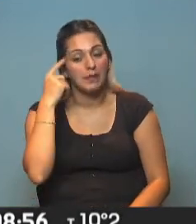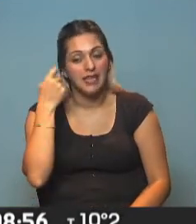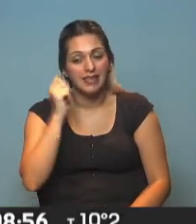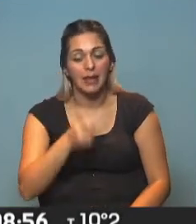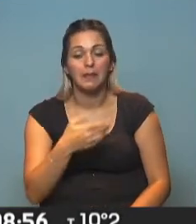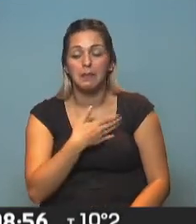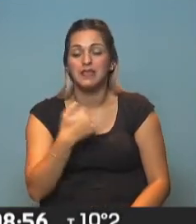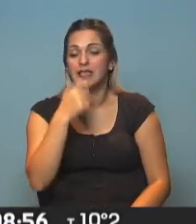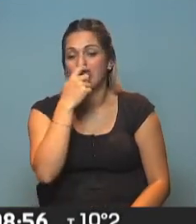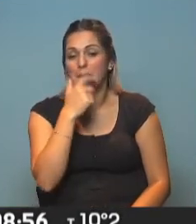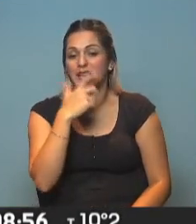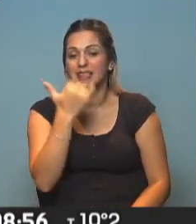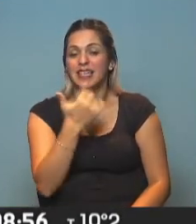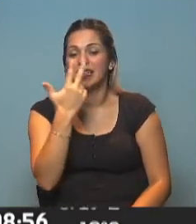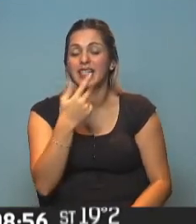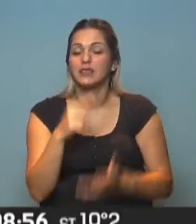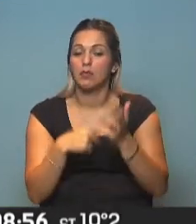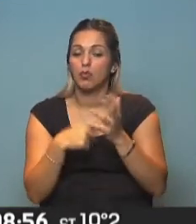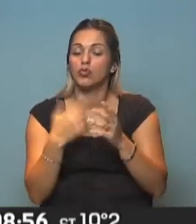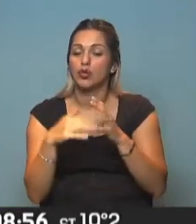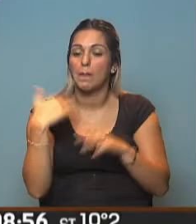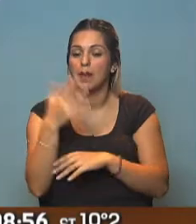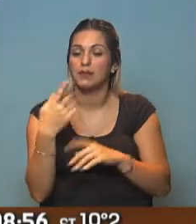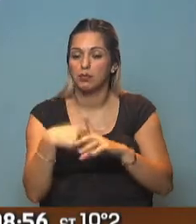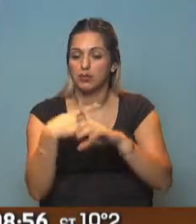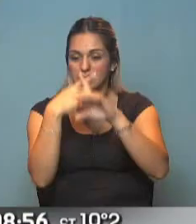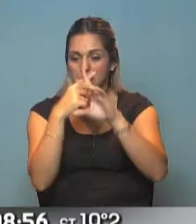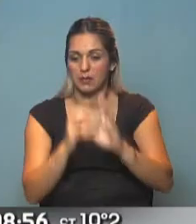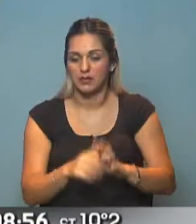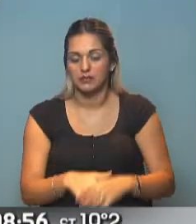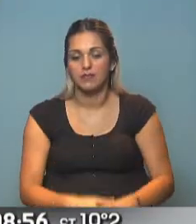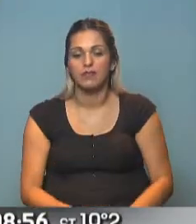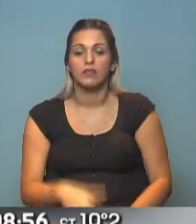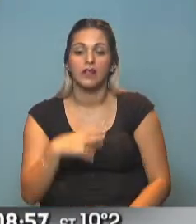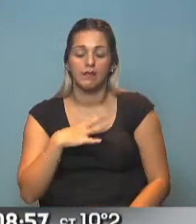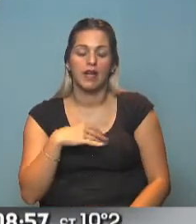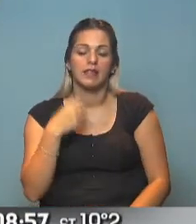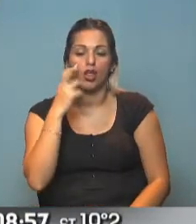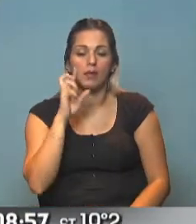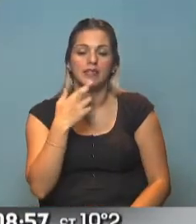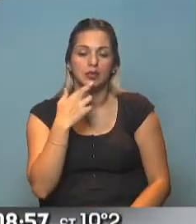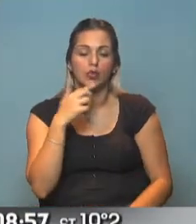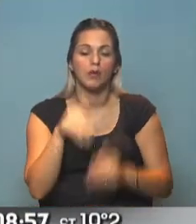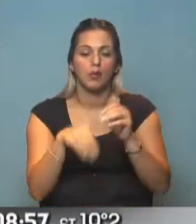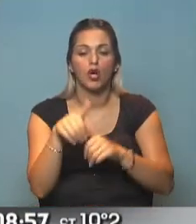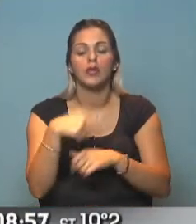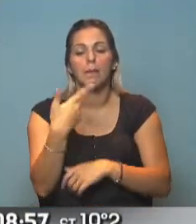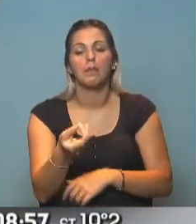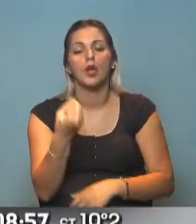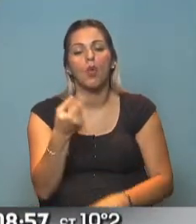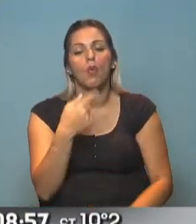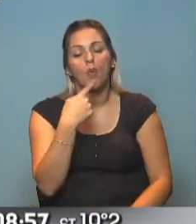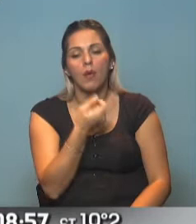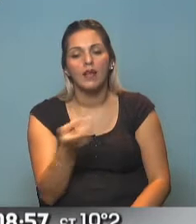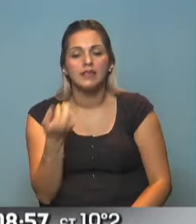presidente macri tiene tres puntos más de imagen positiva a nivel país a ver aunque todavía falta mucho para las elecciones de 2019 cuáles de las siguientes opciones diría